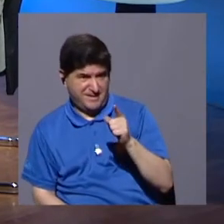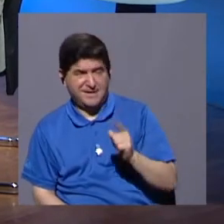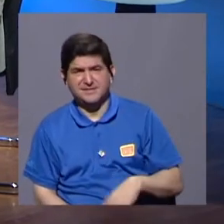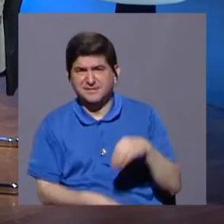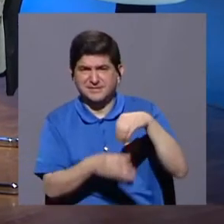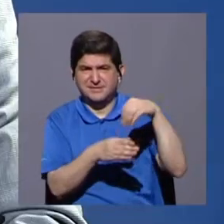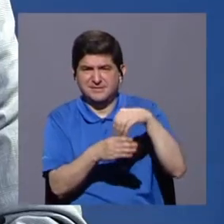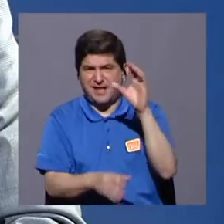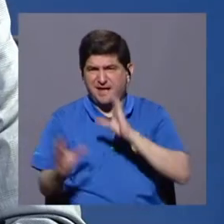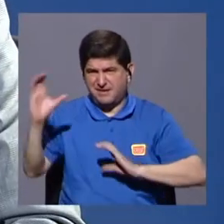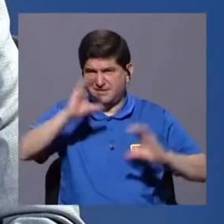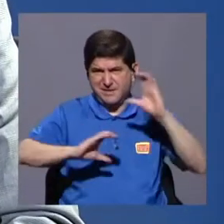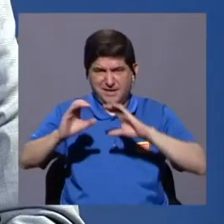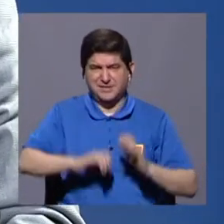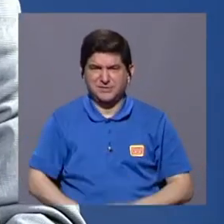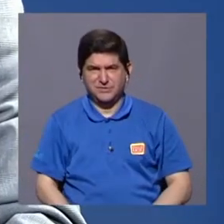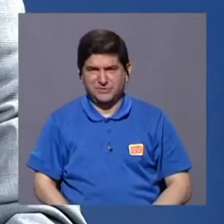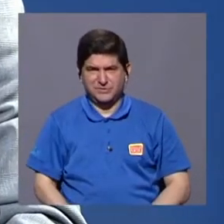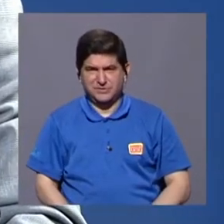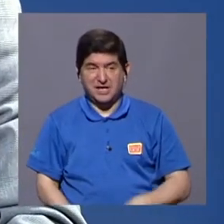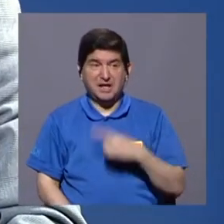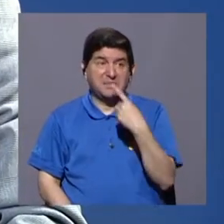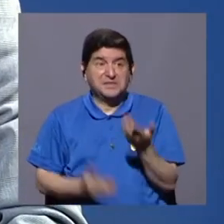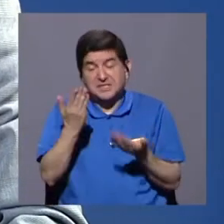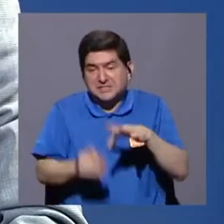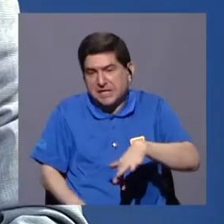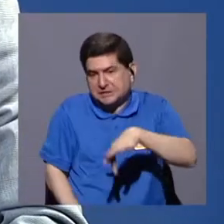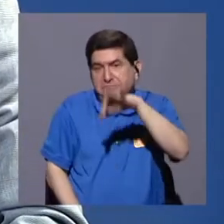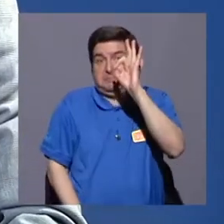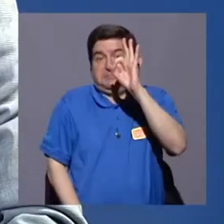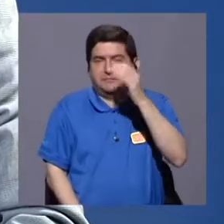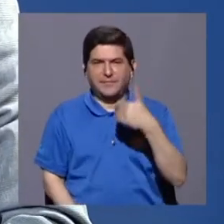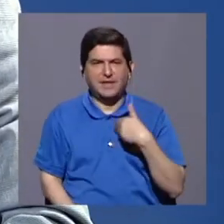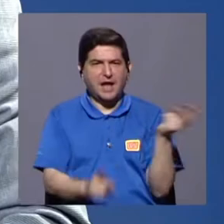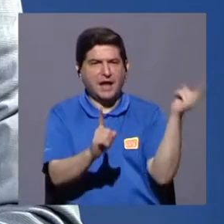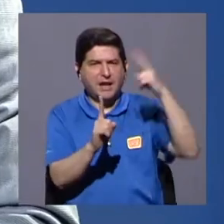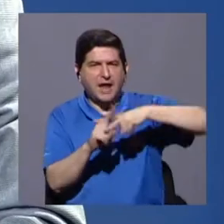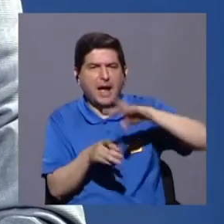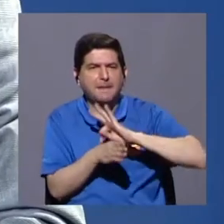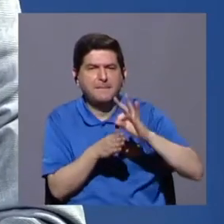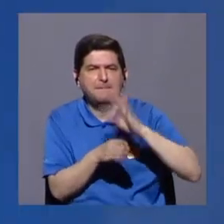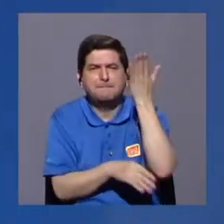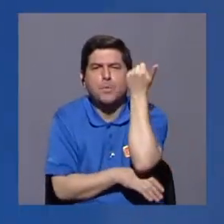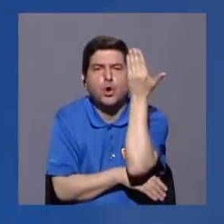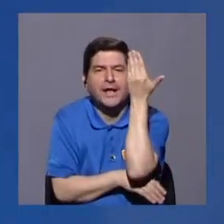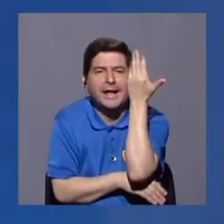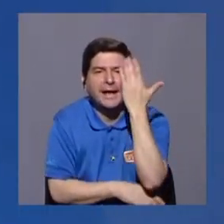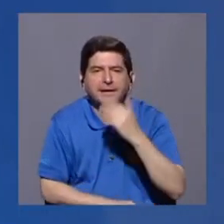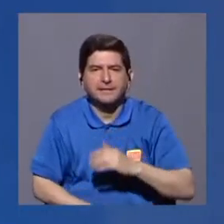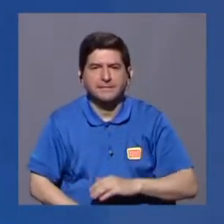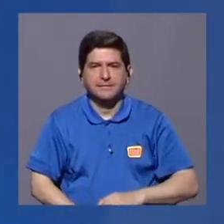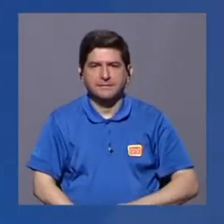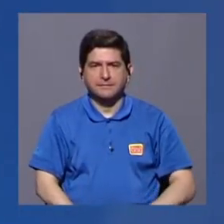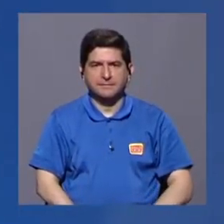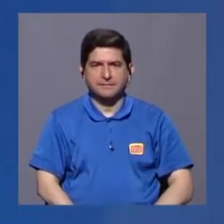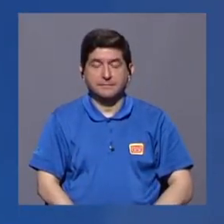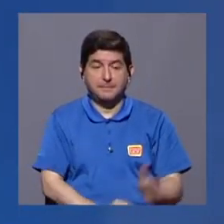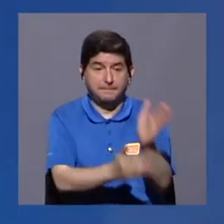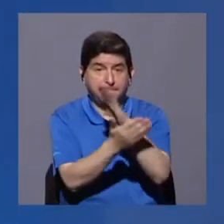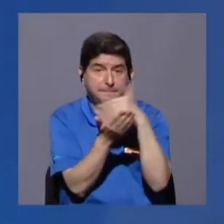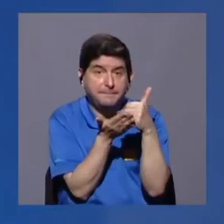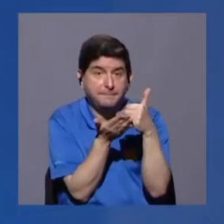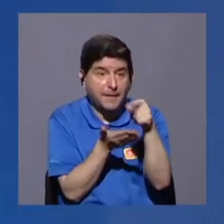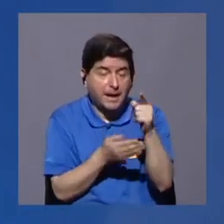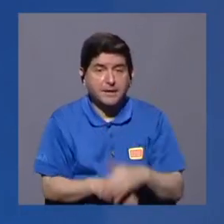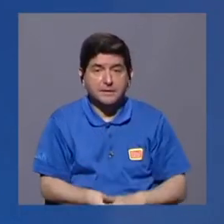aporte a la ciencia este descubrimiento le podemos decir tiene aplicaciones terapéuticas bueno parte de los